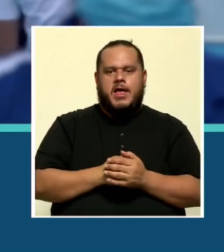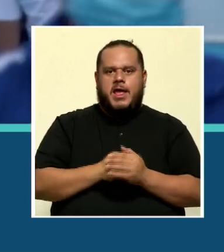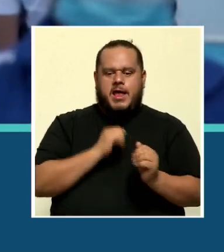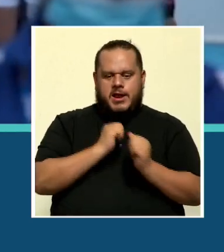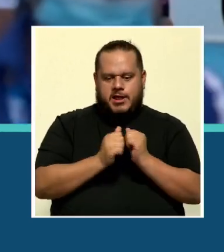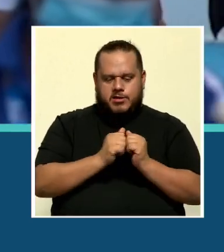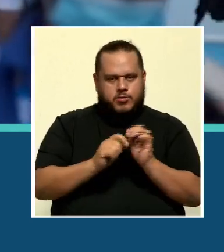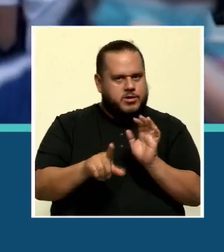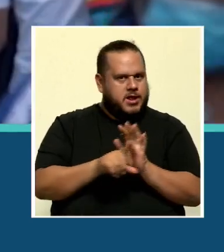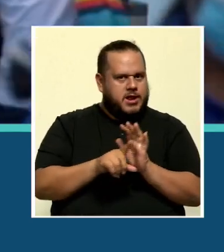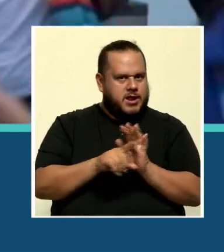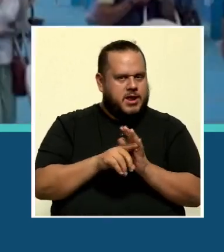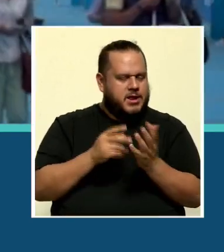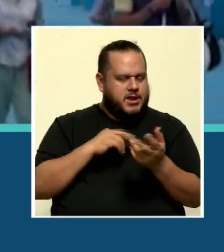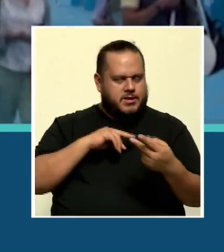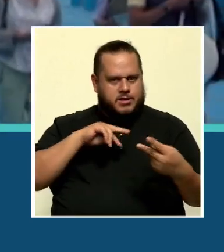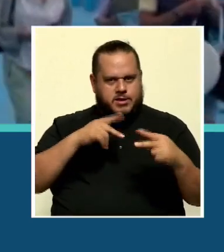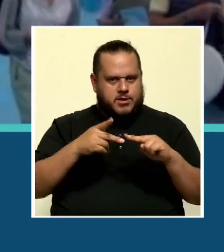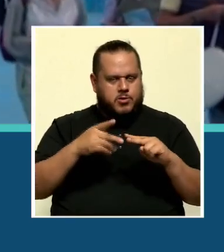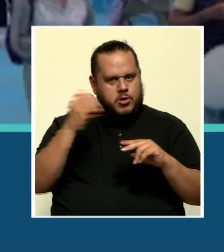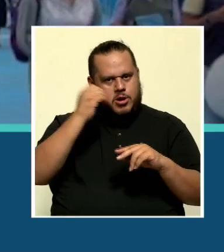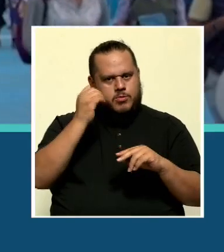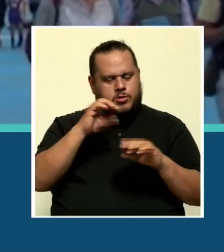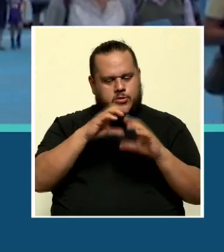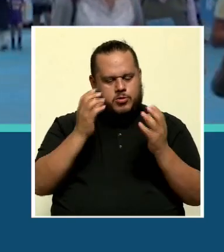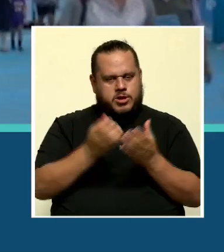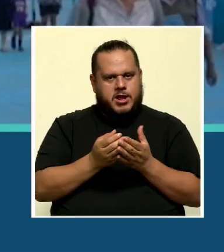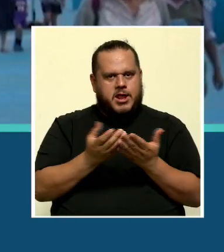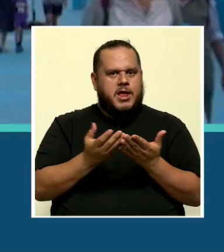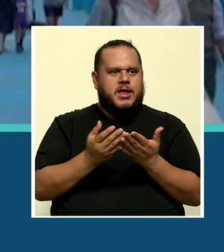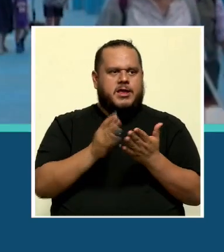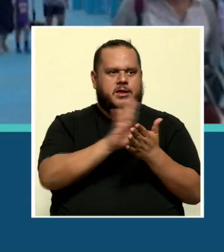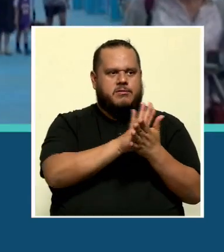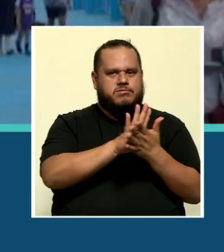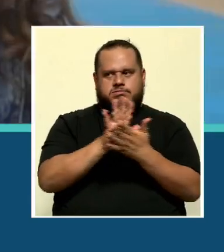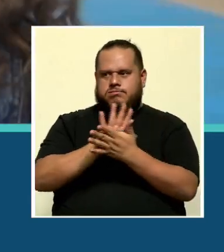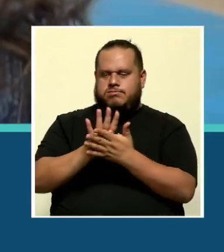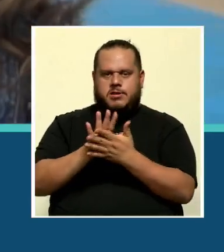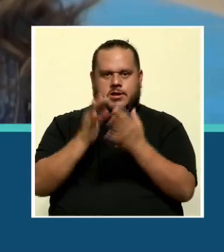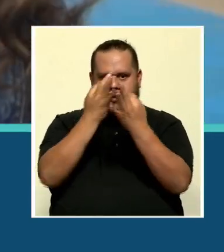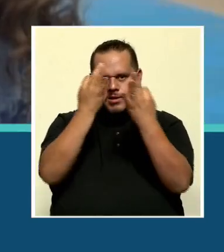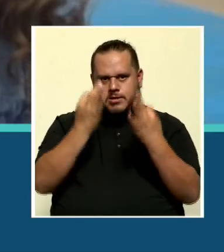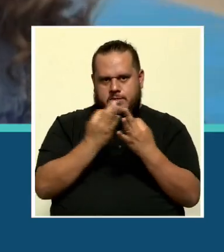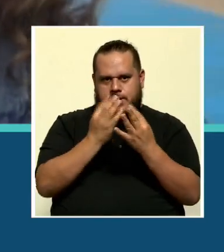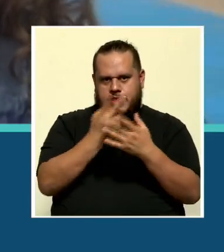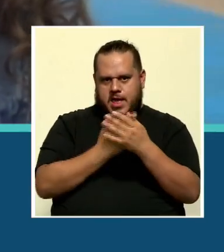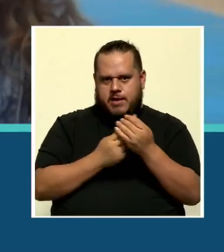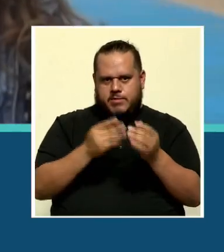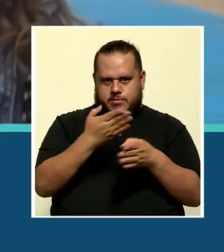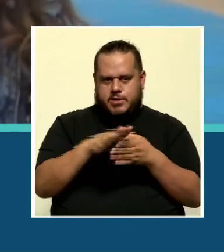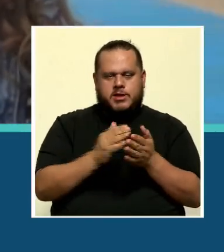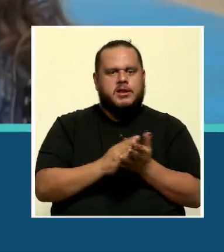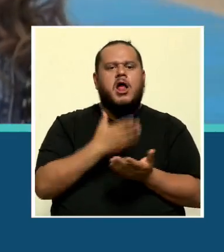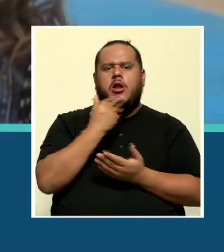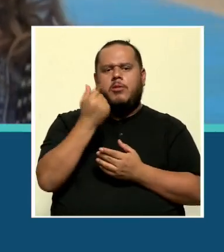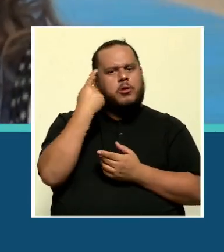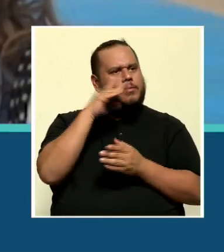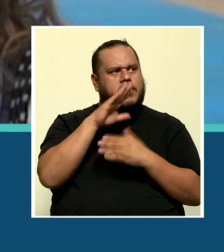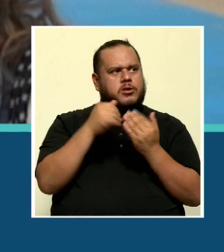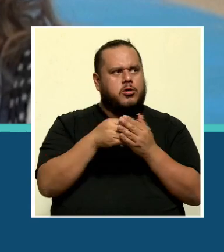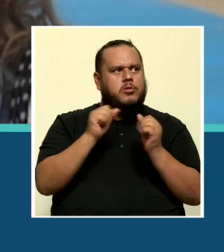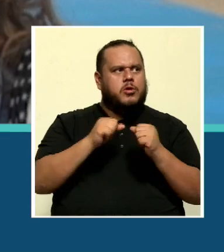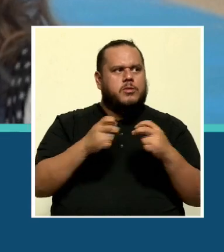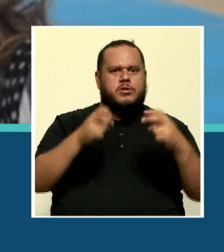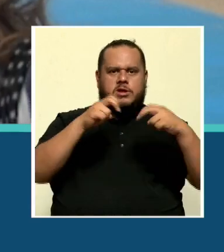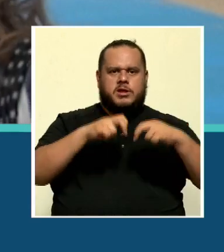legal polarizó la opinión mundial y dañó la imagen de ambas partes. Creo que es lo mejor para todos y podremos centrarnos